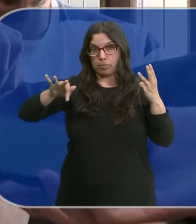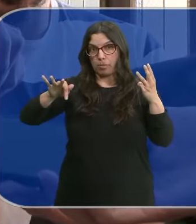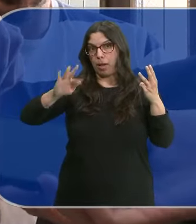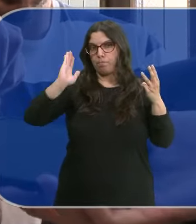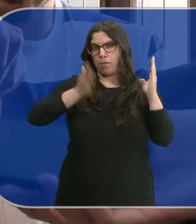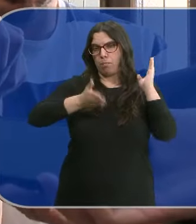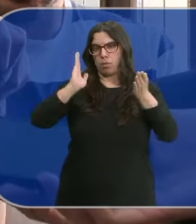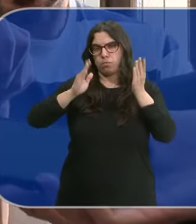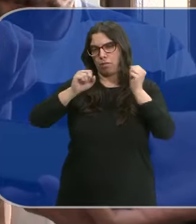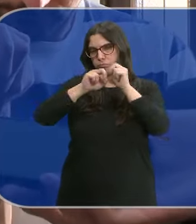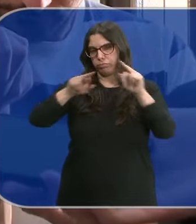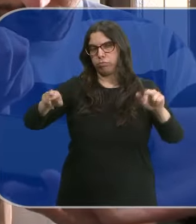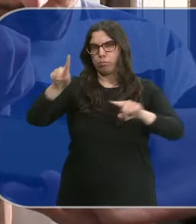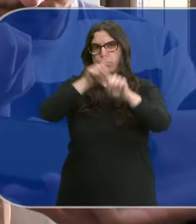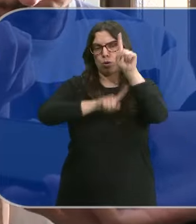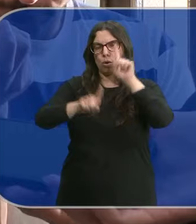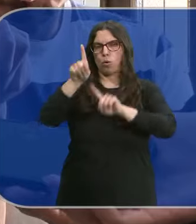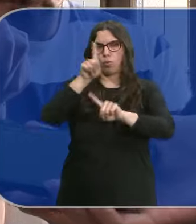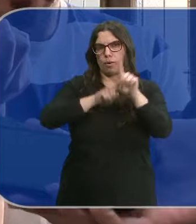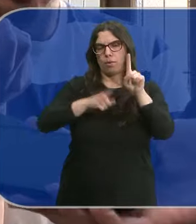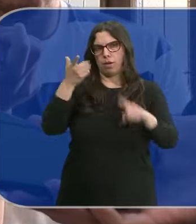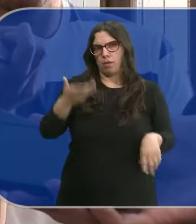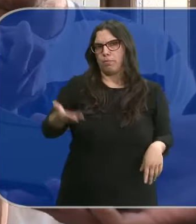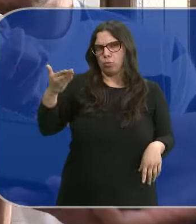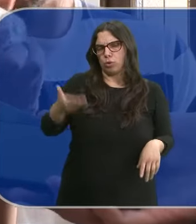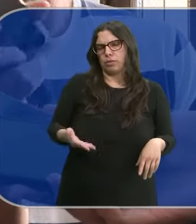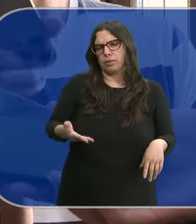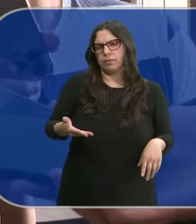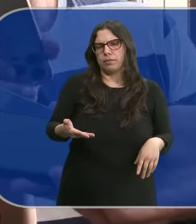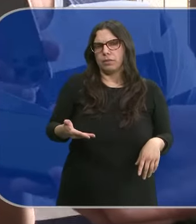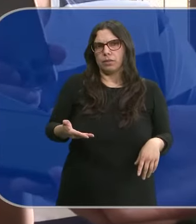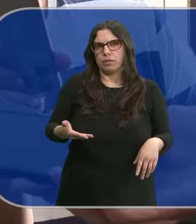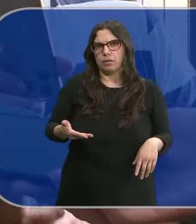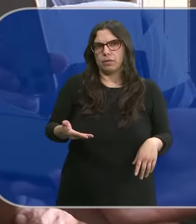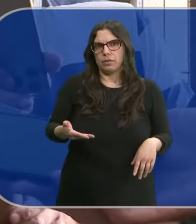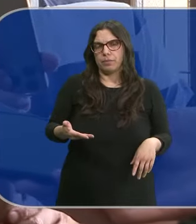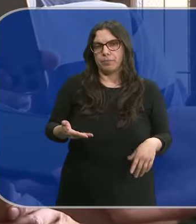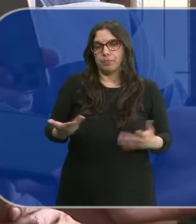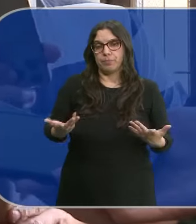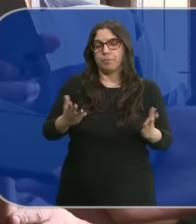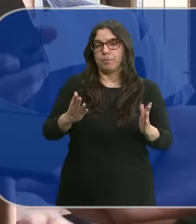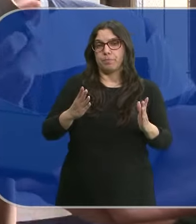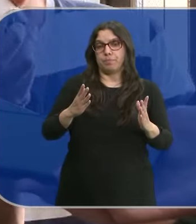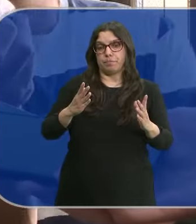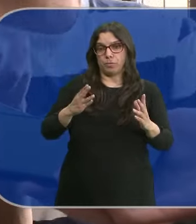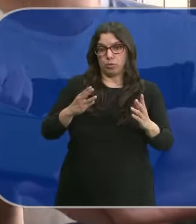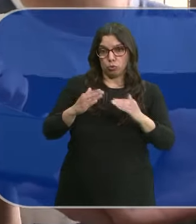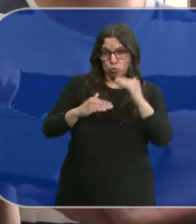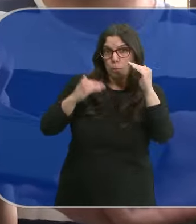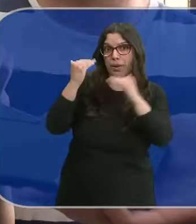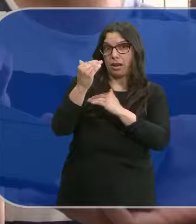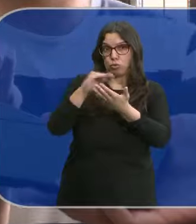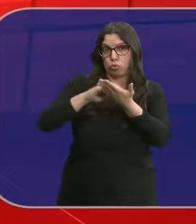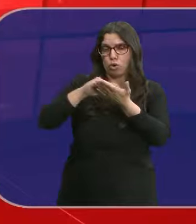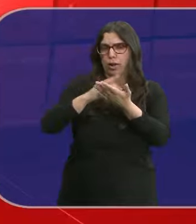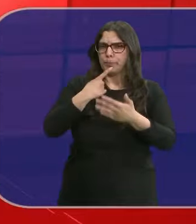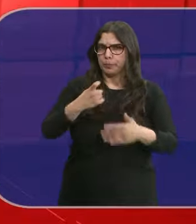provocado unos problemas muy importantes que nos va a costar superar.